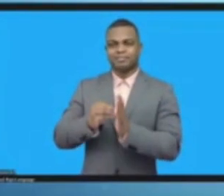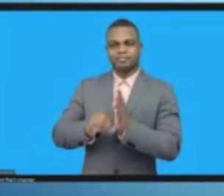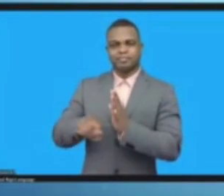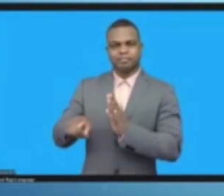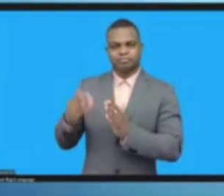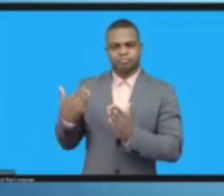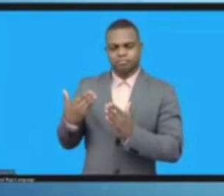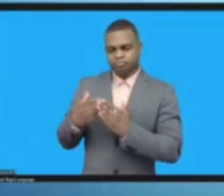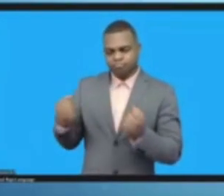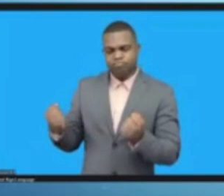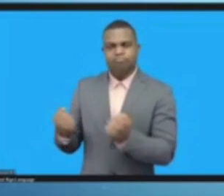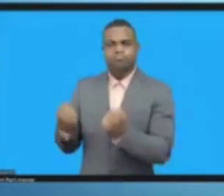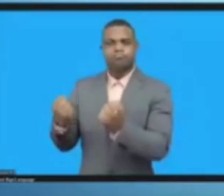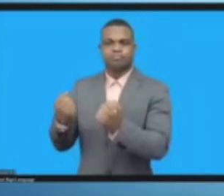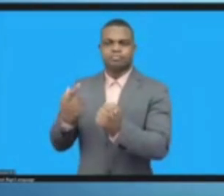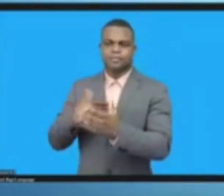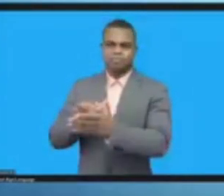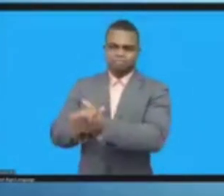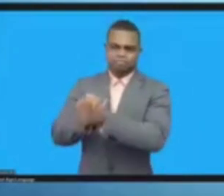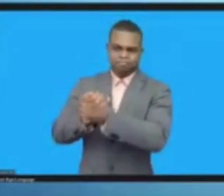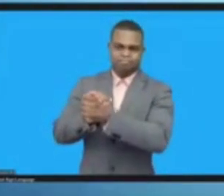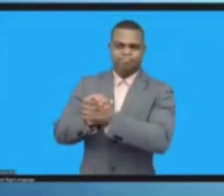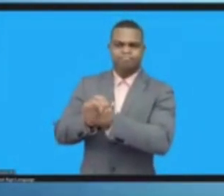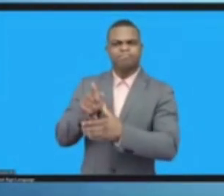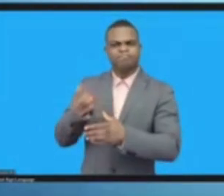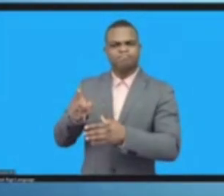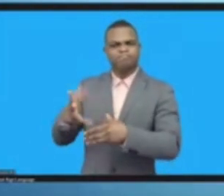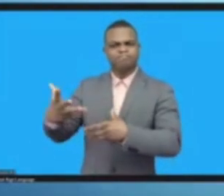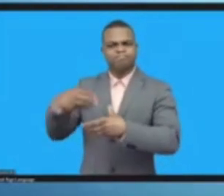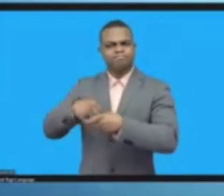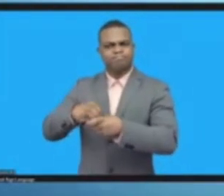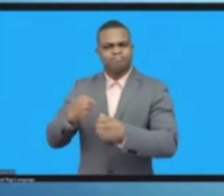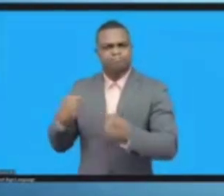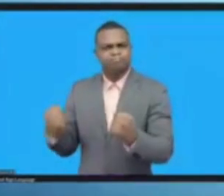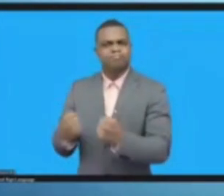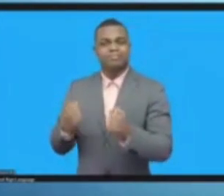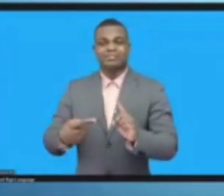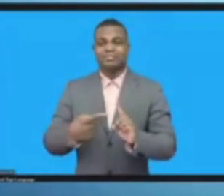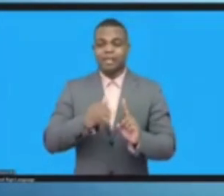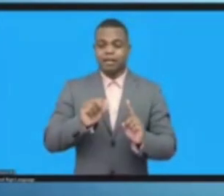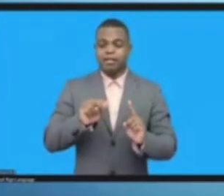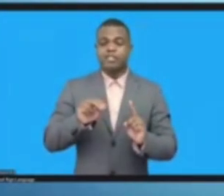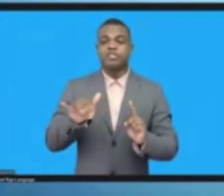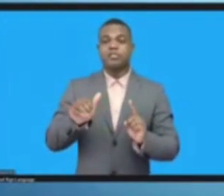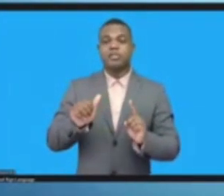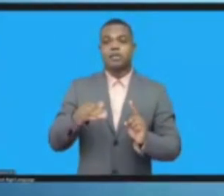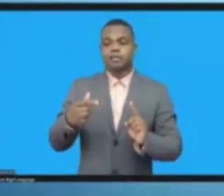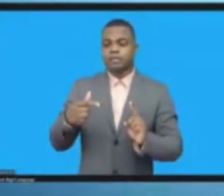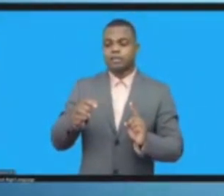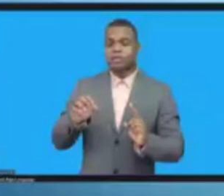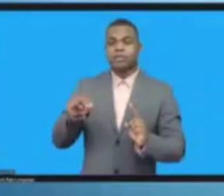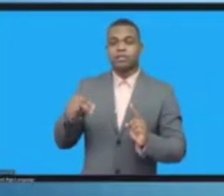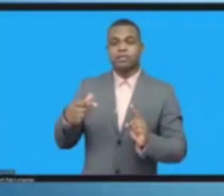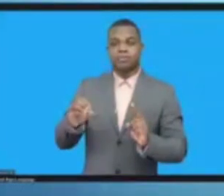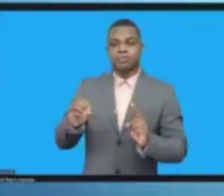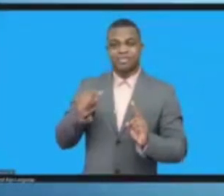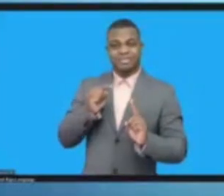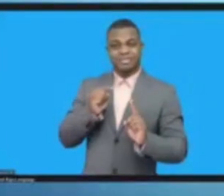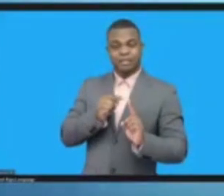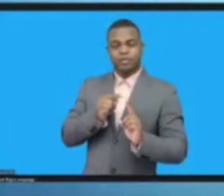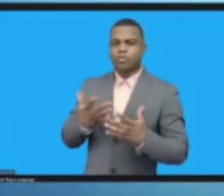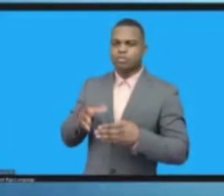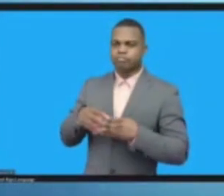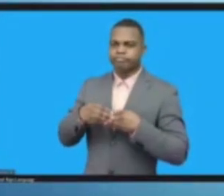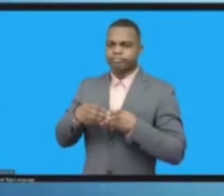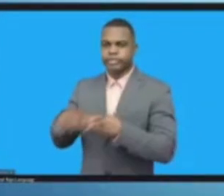las conferencias de la juventud del IFE de este año organizaron sesiones en todo el mundo también en Europa